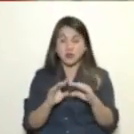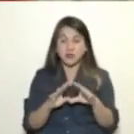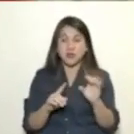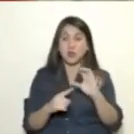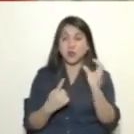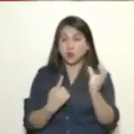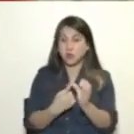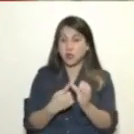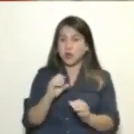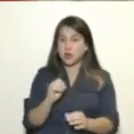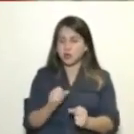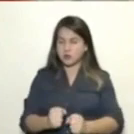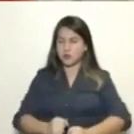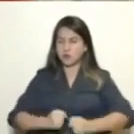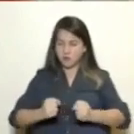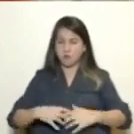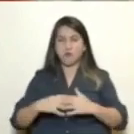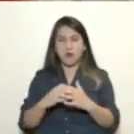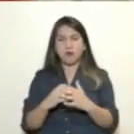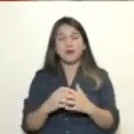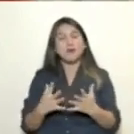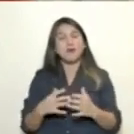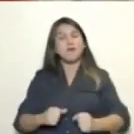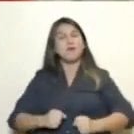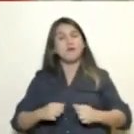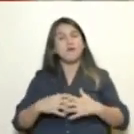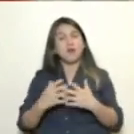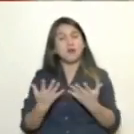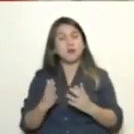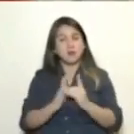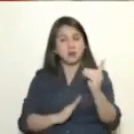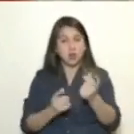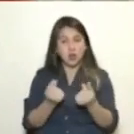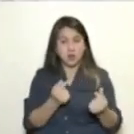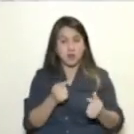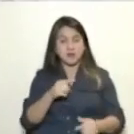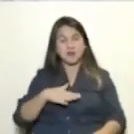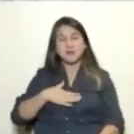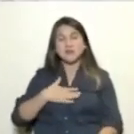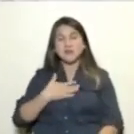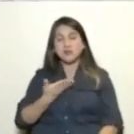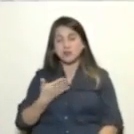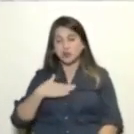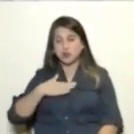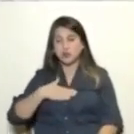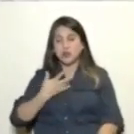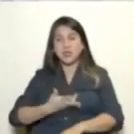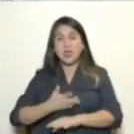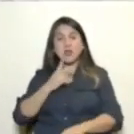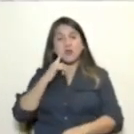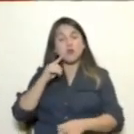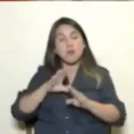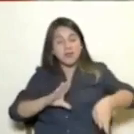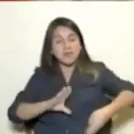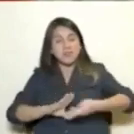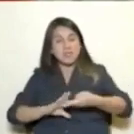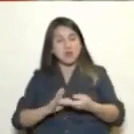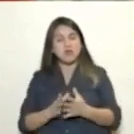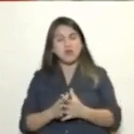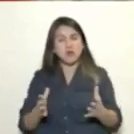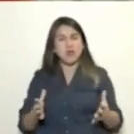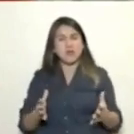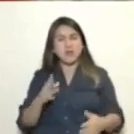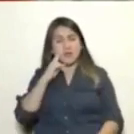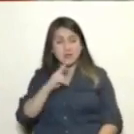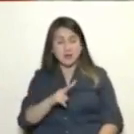cultural potente, tan potente como el desarrollo económico. Esa es la sensación que tengo yo, y que hay un vacío ahí inmenso que